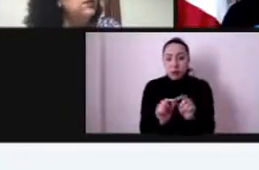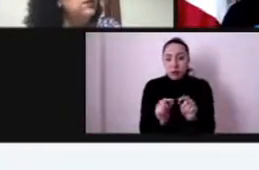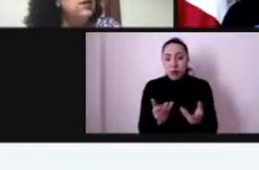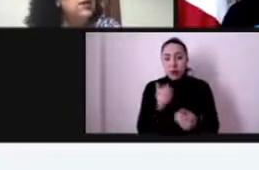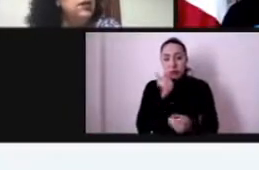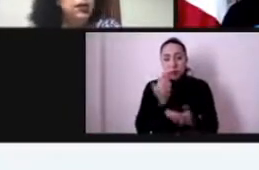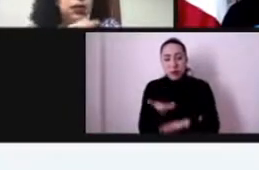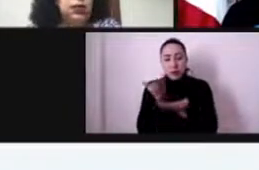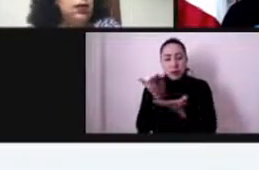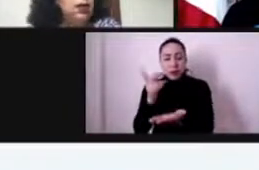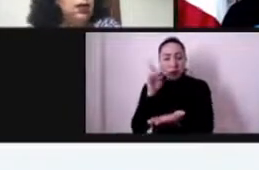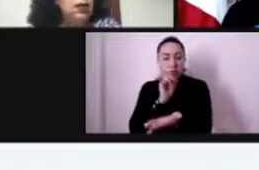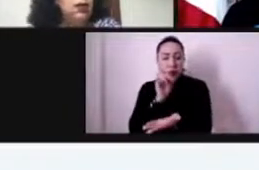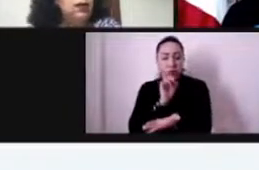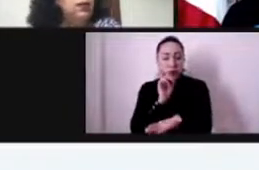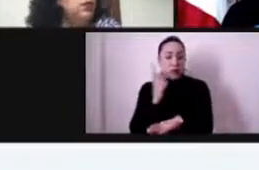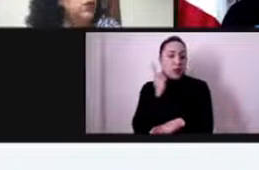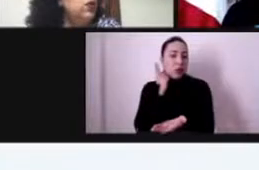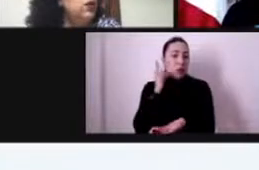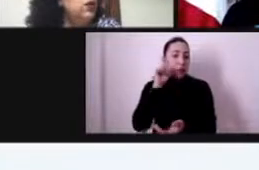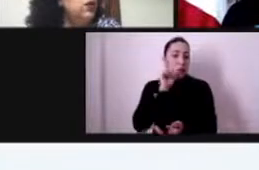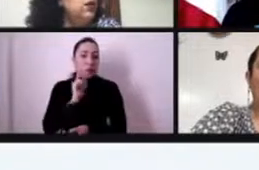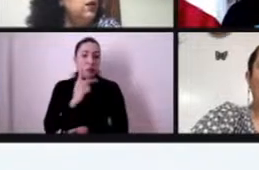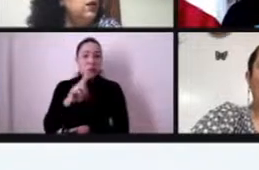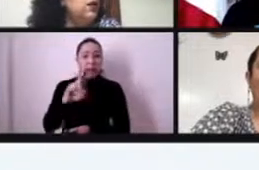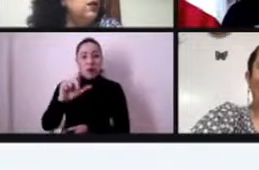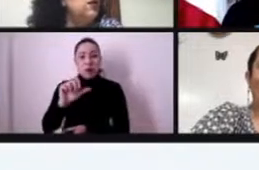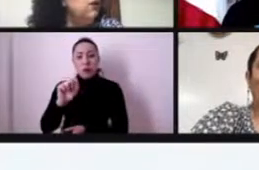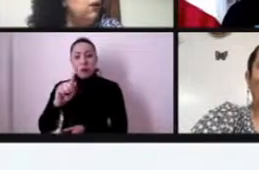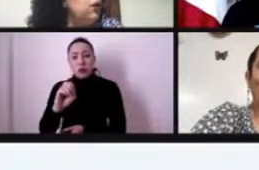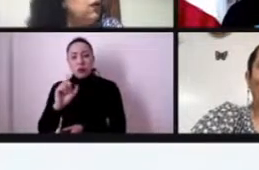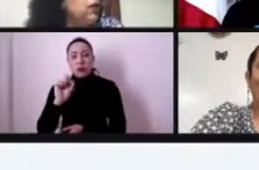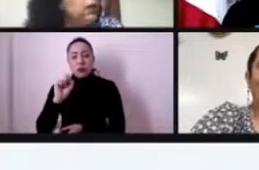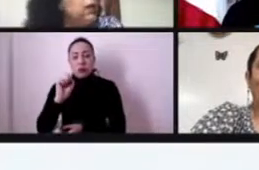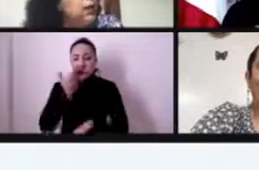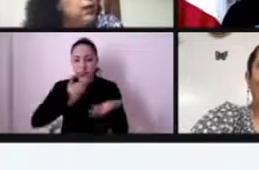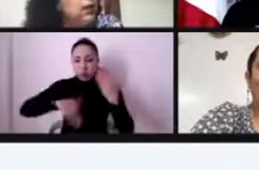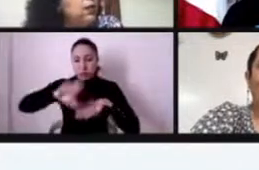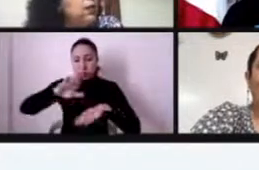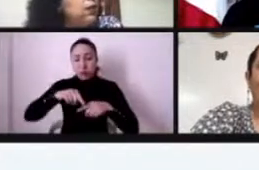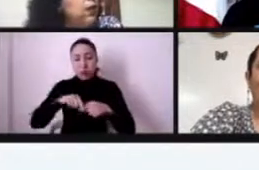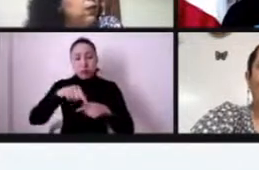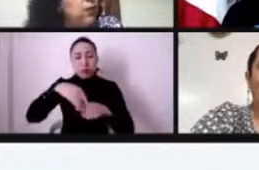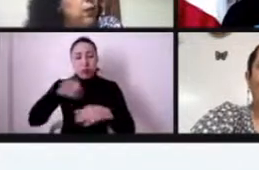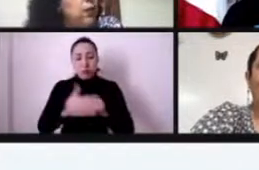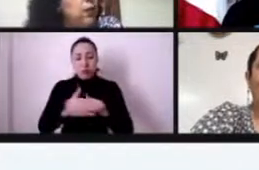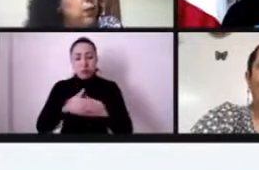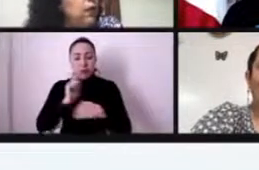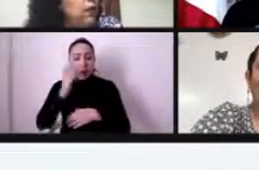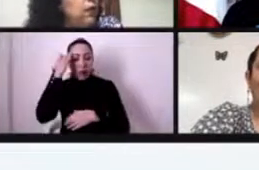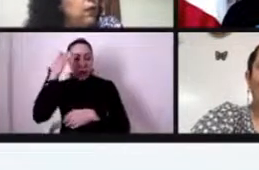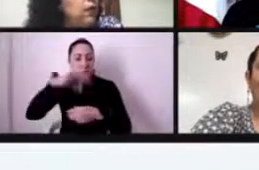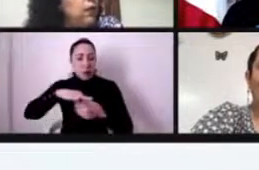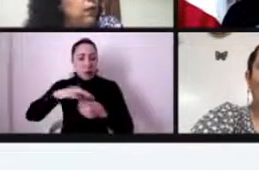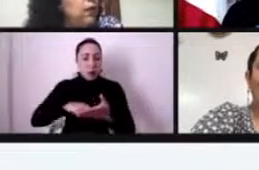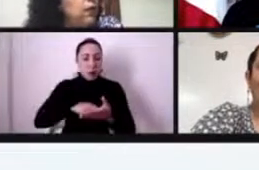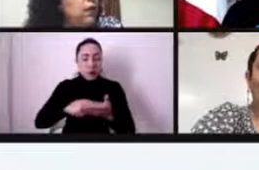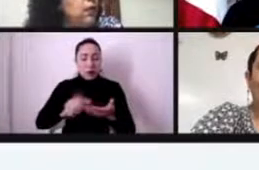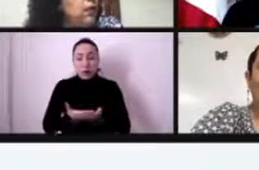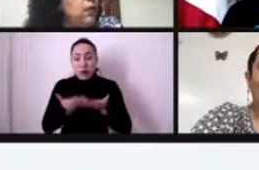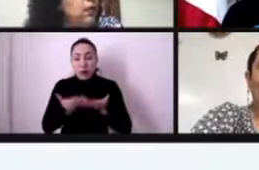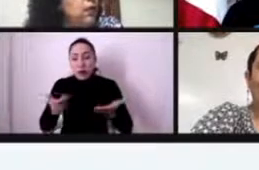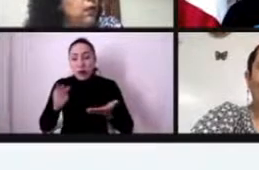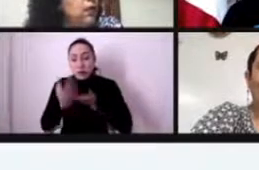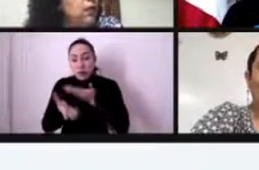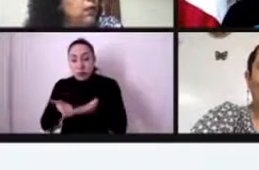compañera diputada Paula Soto mucho éxito en esta meta que hoy se ha propuesto en beneficio de